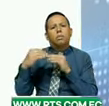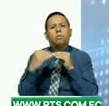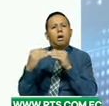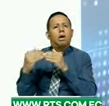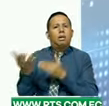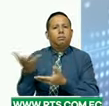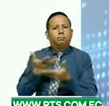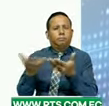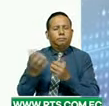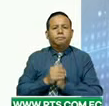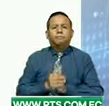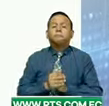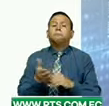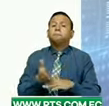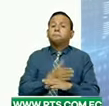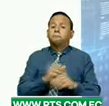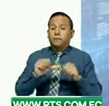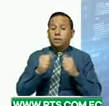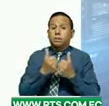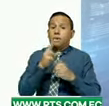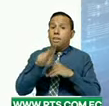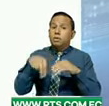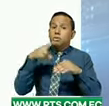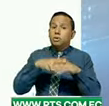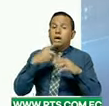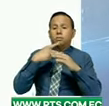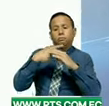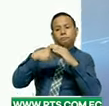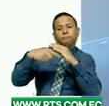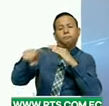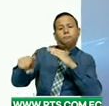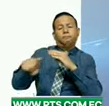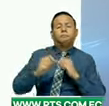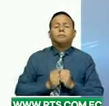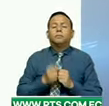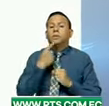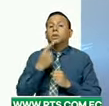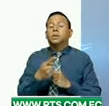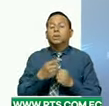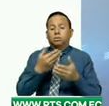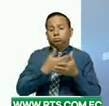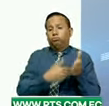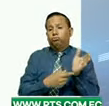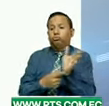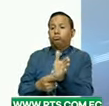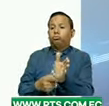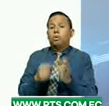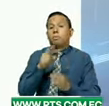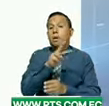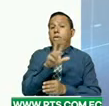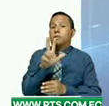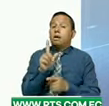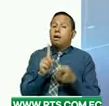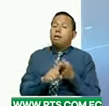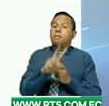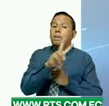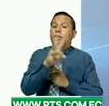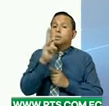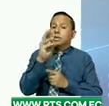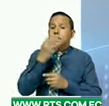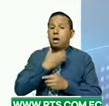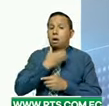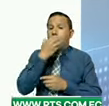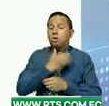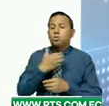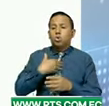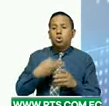de la República notificó a la Asamblea Nacional a través de un documento que desde el 23 al 26 de agosto se ausentará del país porque